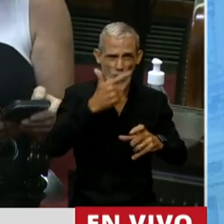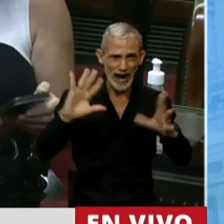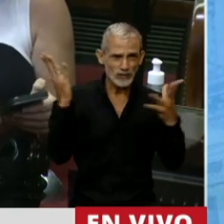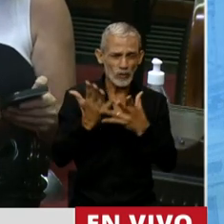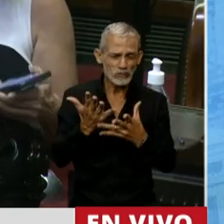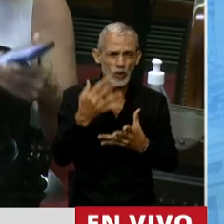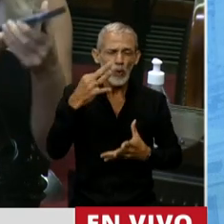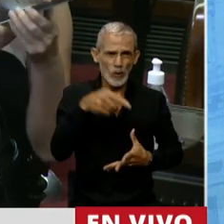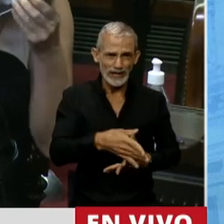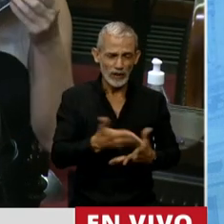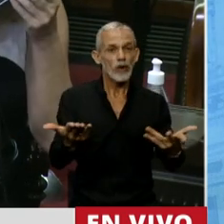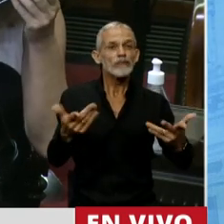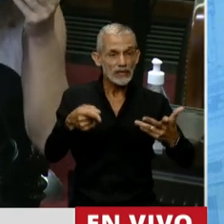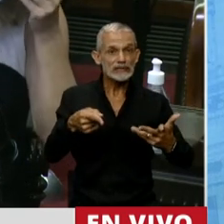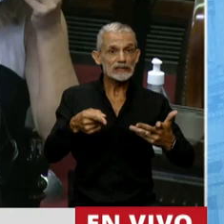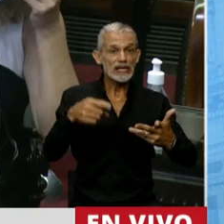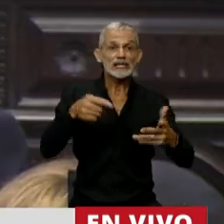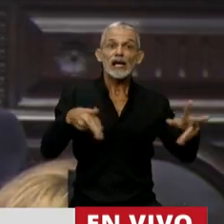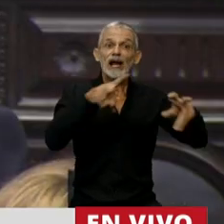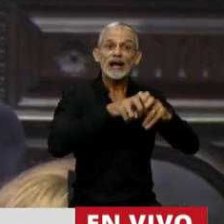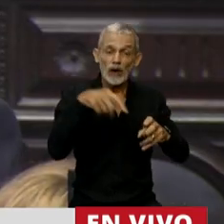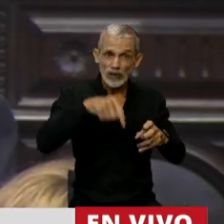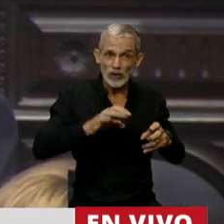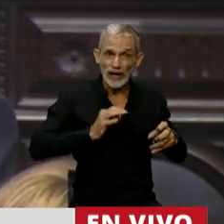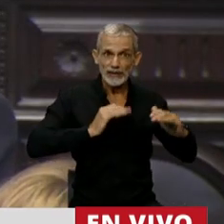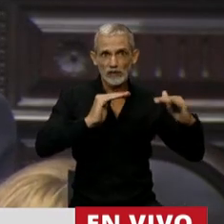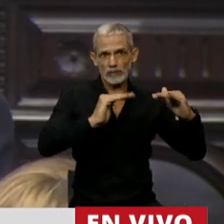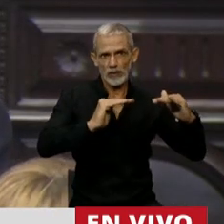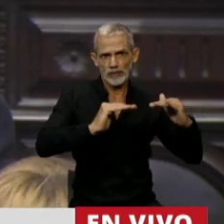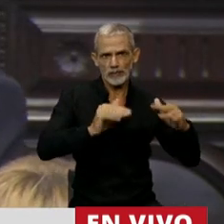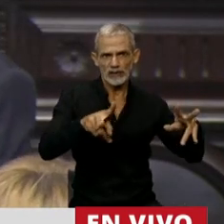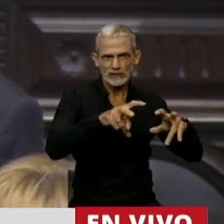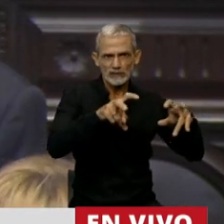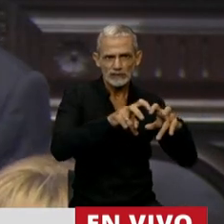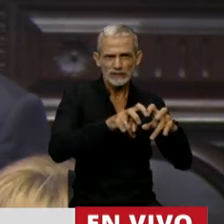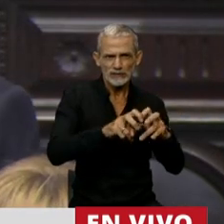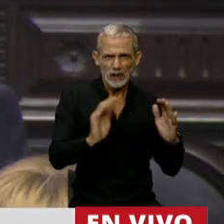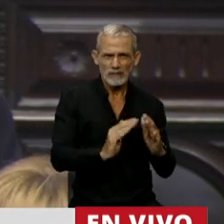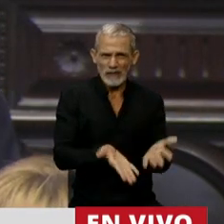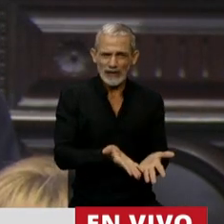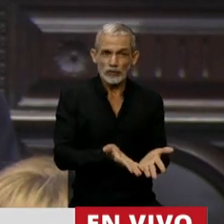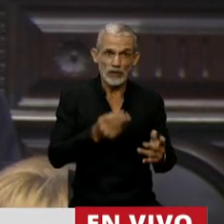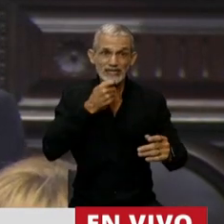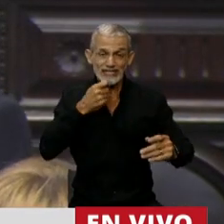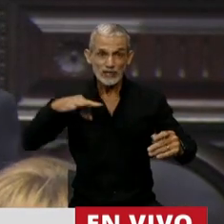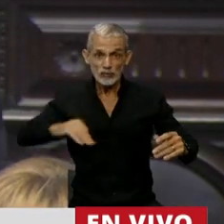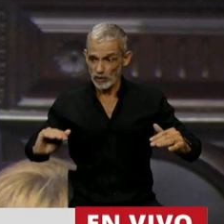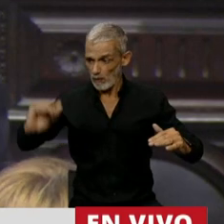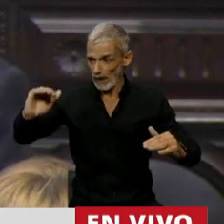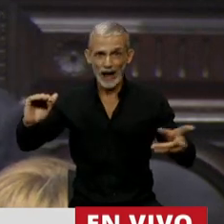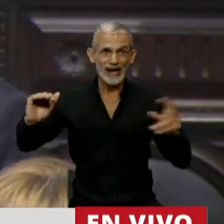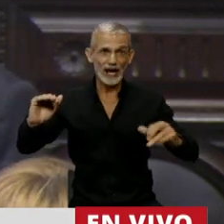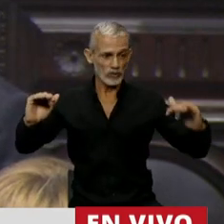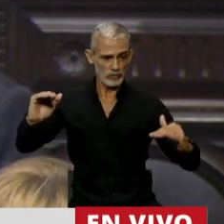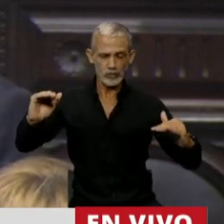Proponen una recaudación que ha estado a la baja este año, pero que además, si los salarios crecen más que la recaudación, la ponen